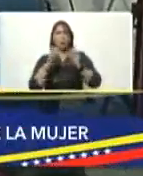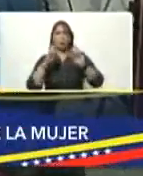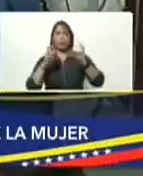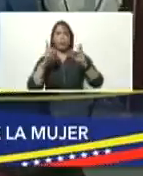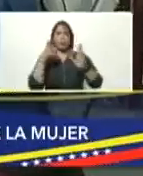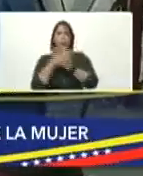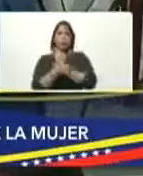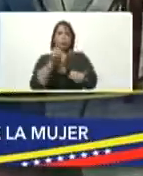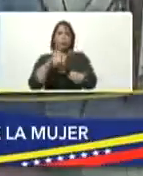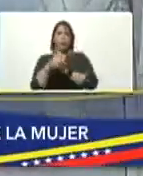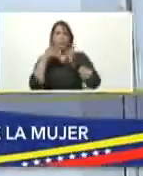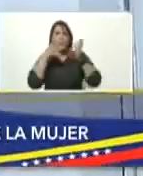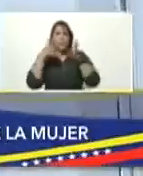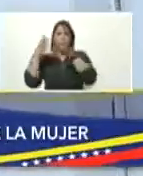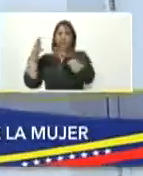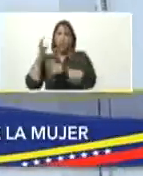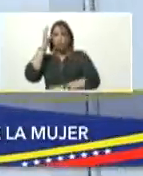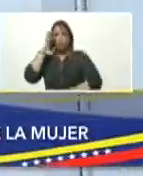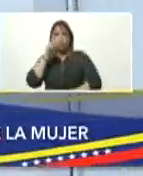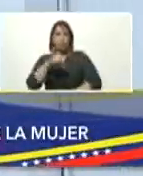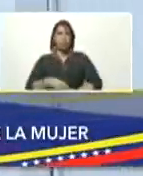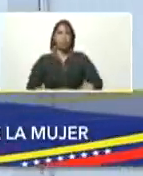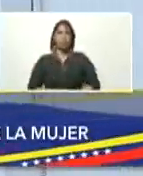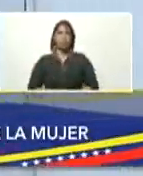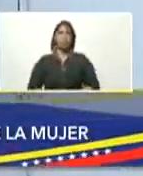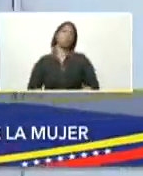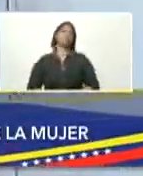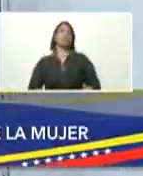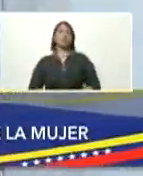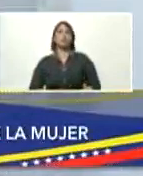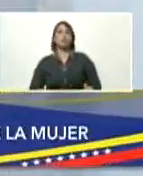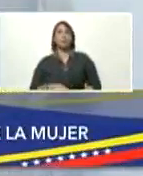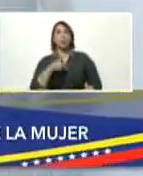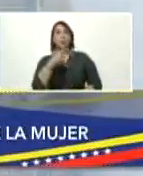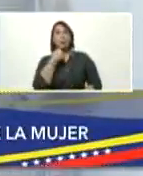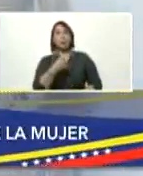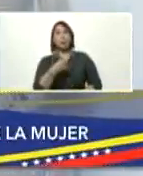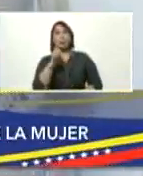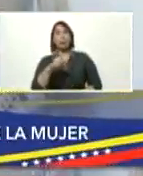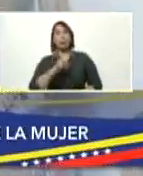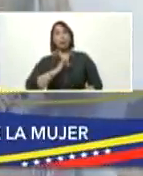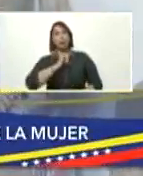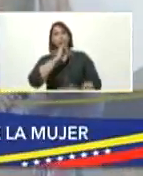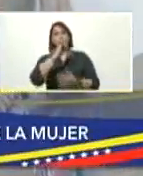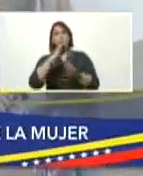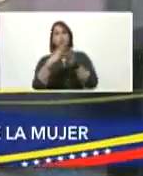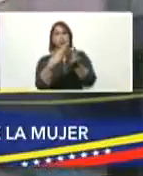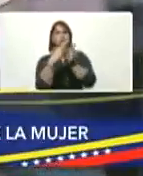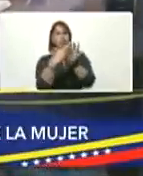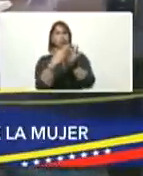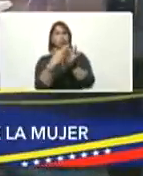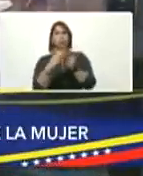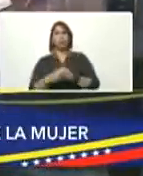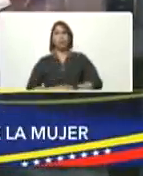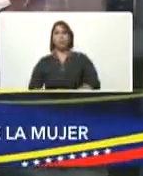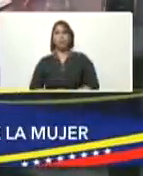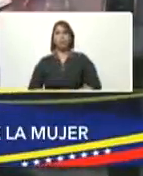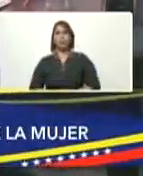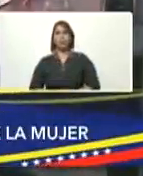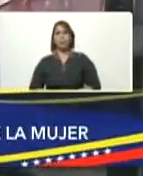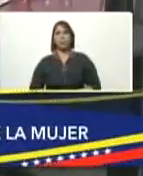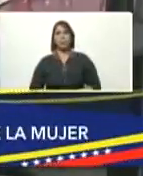de generar conciencia. Y también importante, presidente, usted lo decía ahorita y me identifico, nos identificamos mucho con usted, estamos como que en